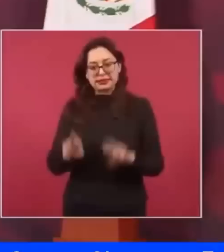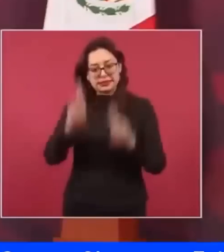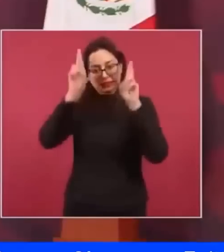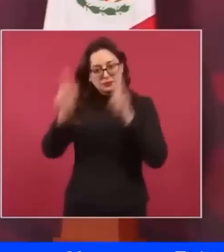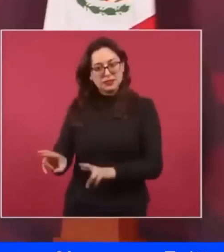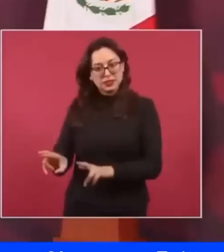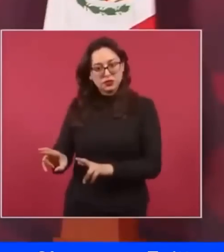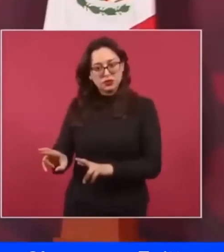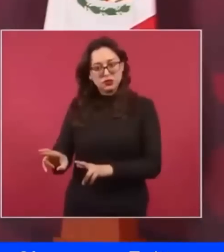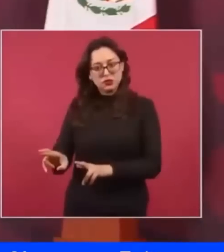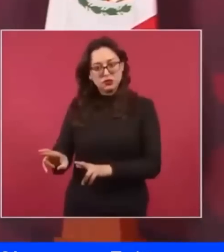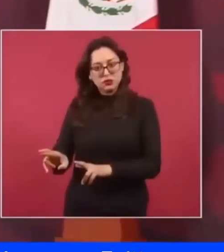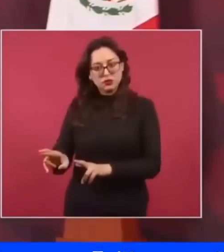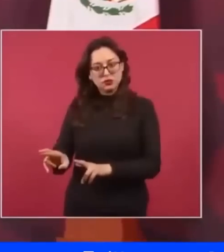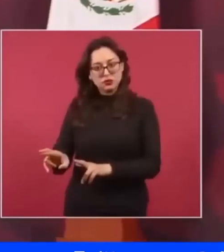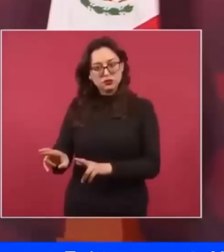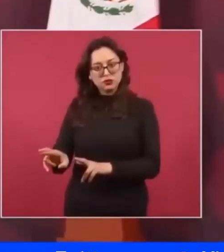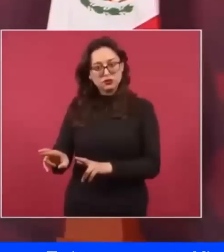Además,